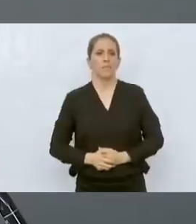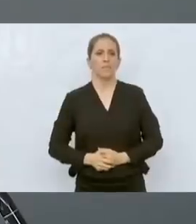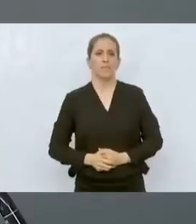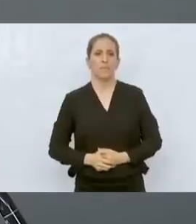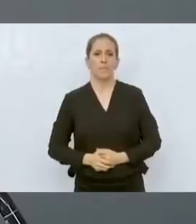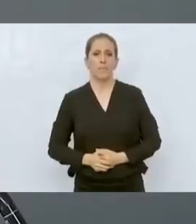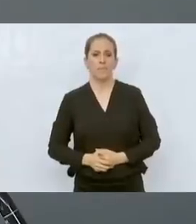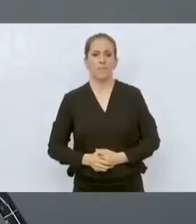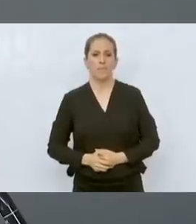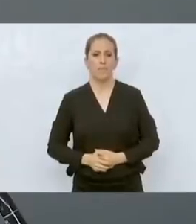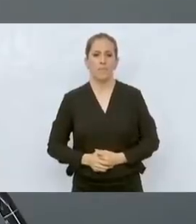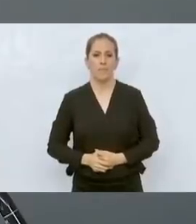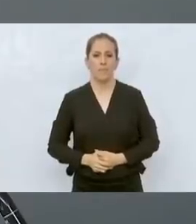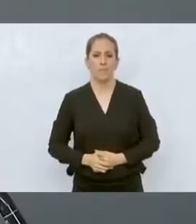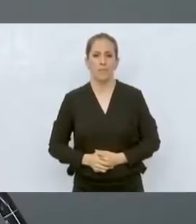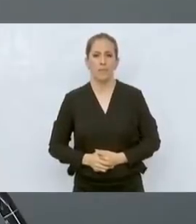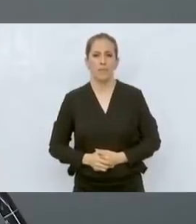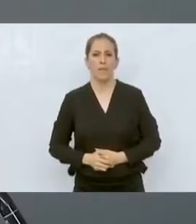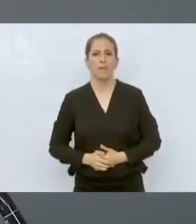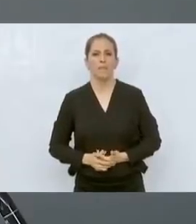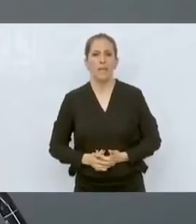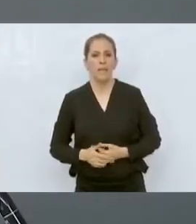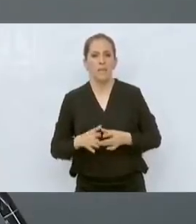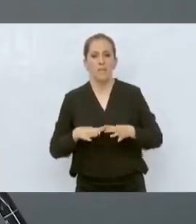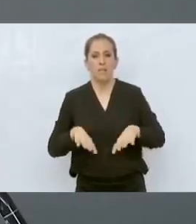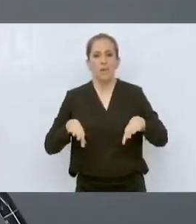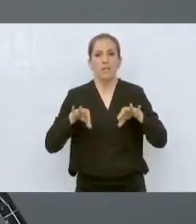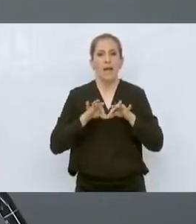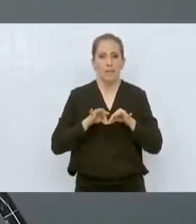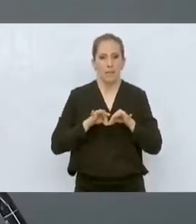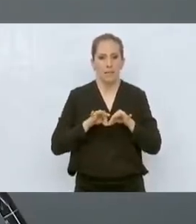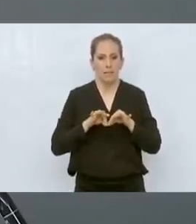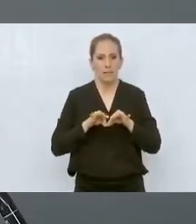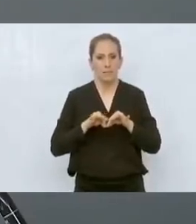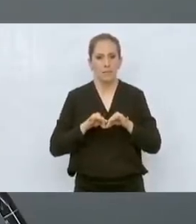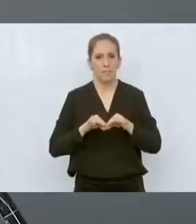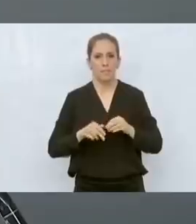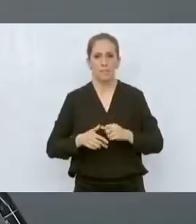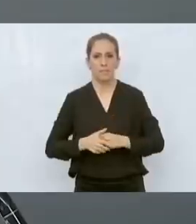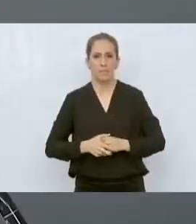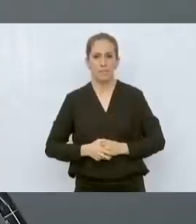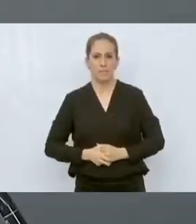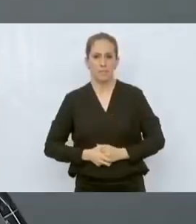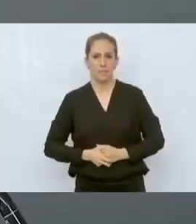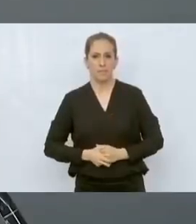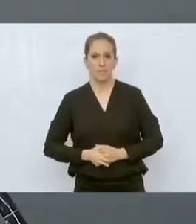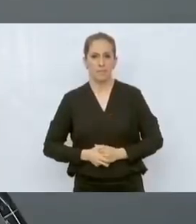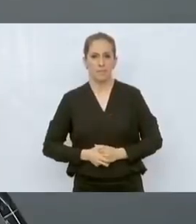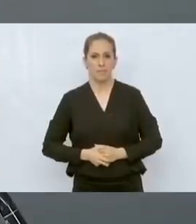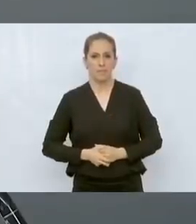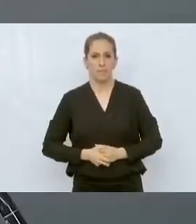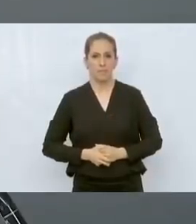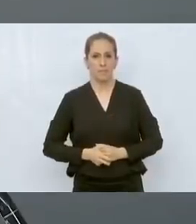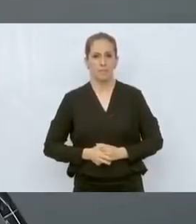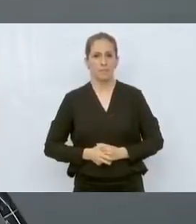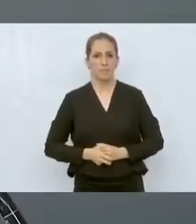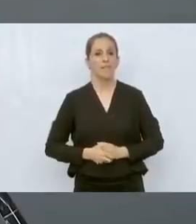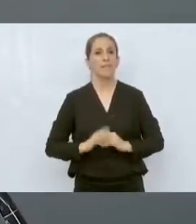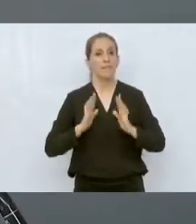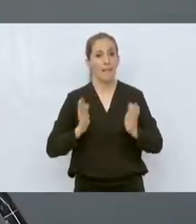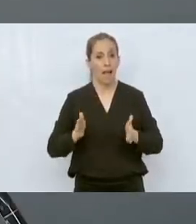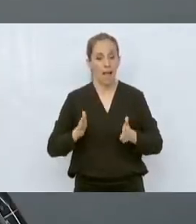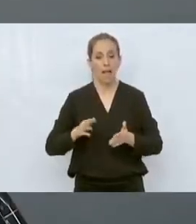Yo diría estructural, el que se firmó y entró en vigor